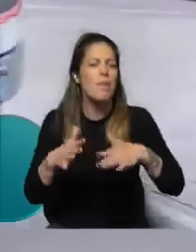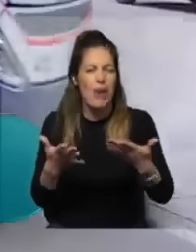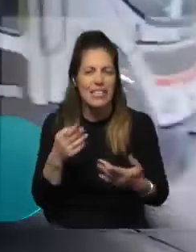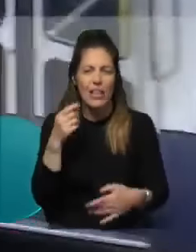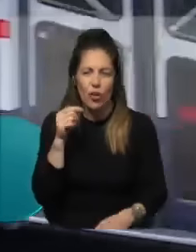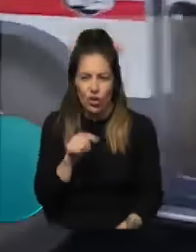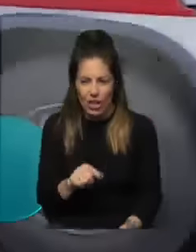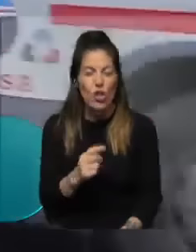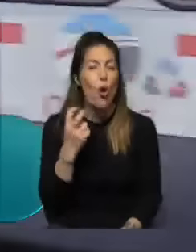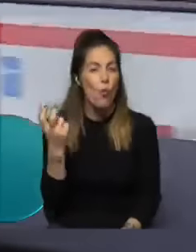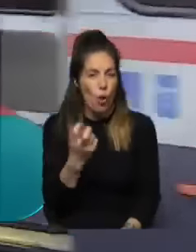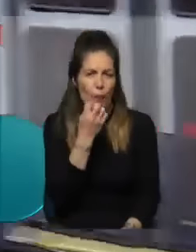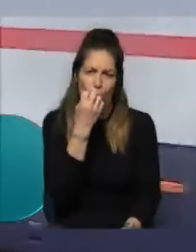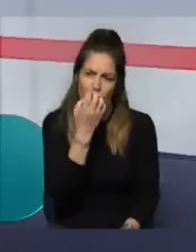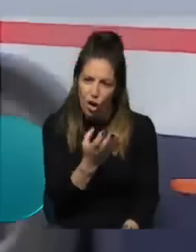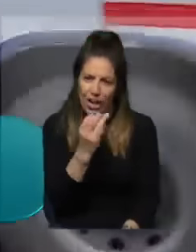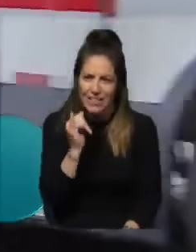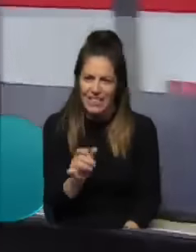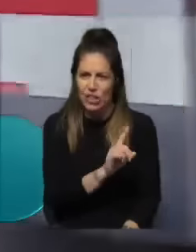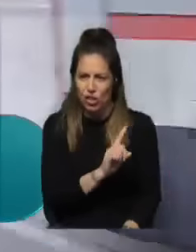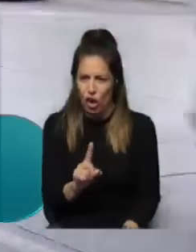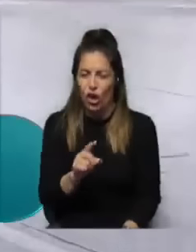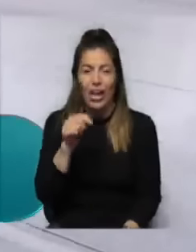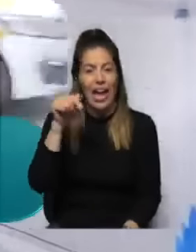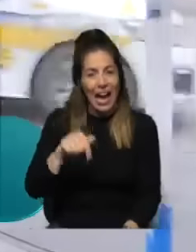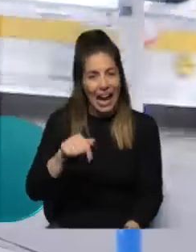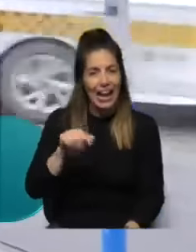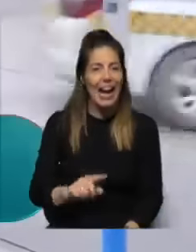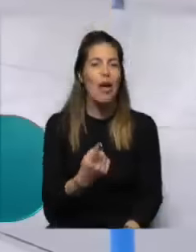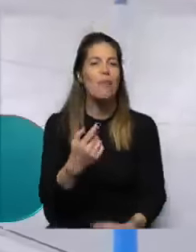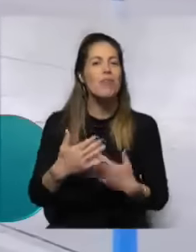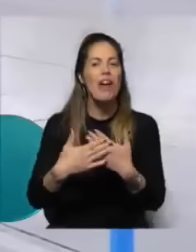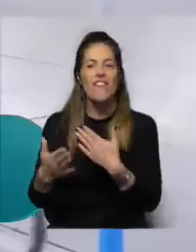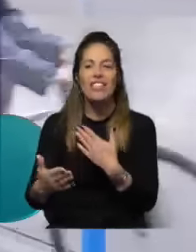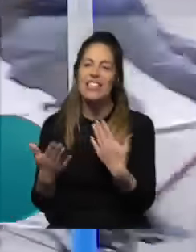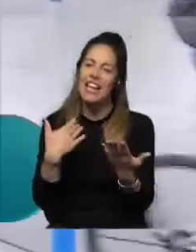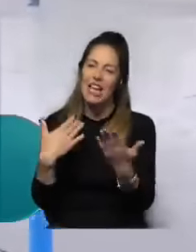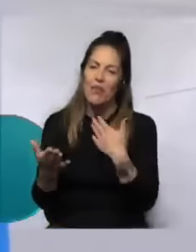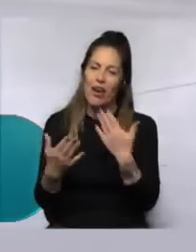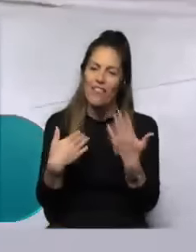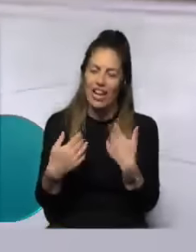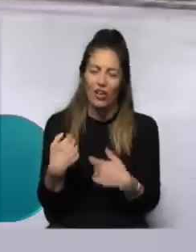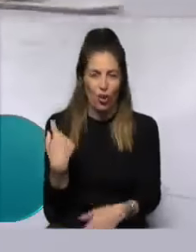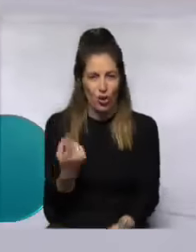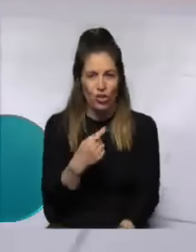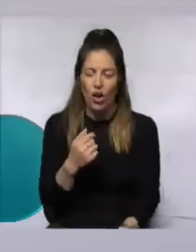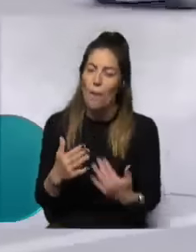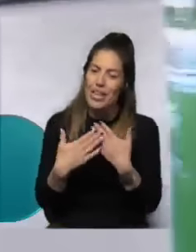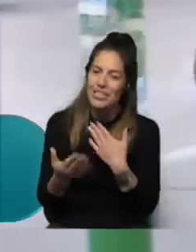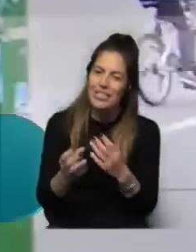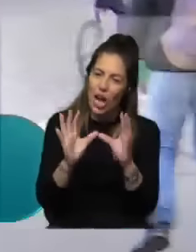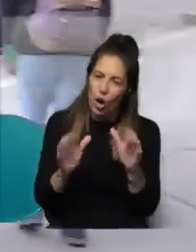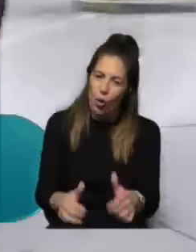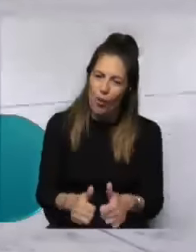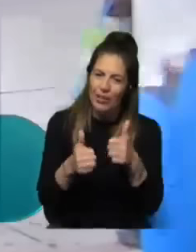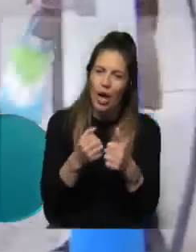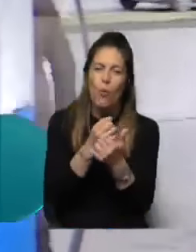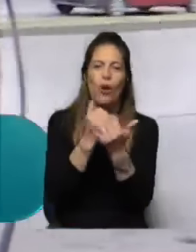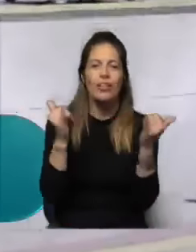eso? Intentamos mejorar, sí, no. Y aquí viene la primera vecina que va a dialogar con nosotros. Vecina, ¿cómo le va? Buen